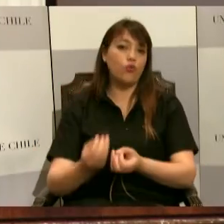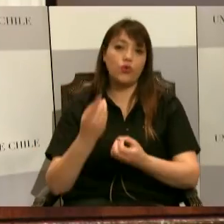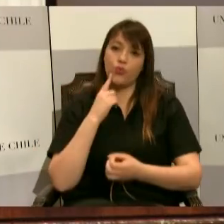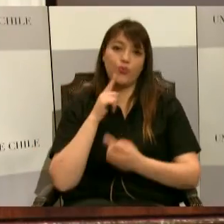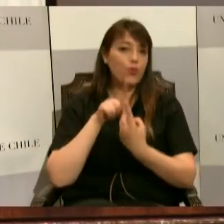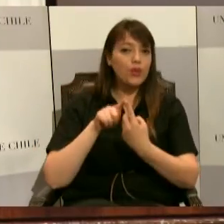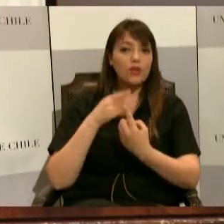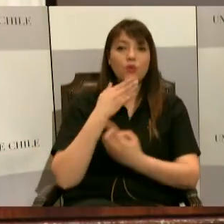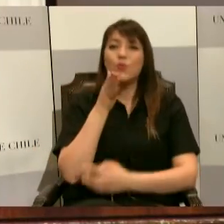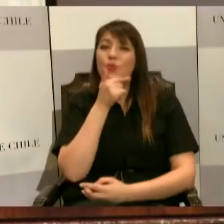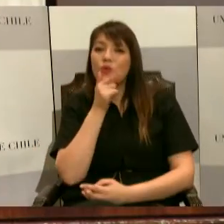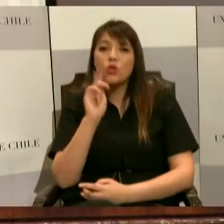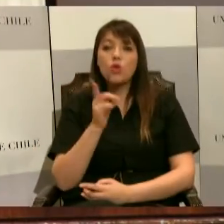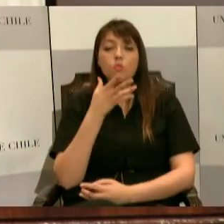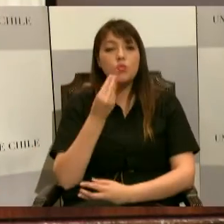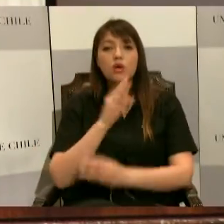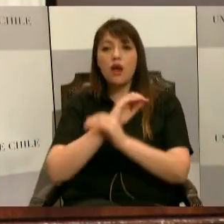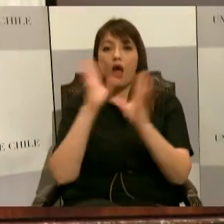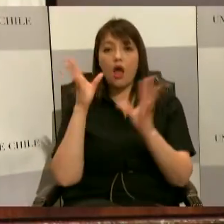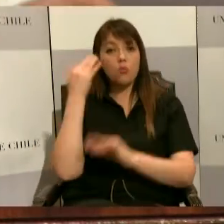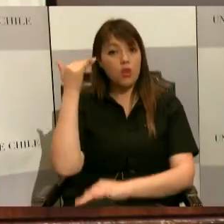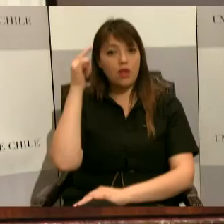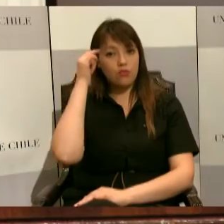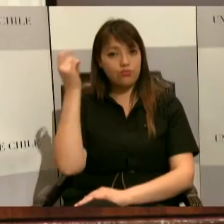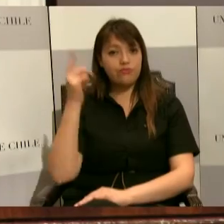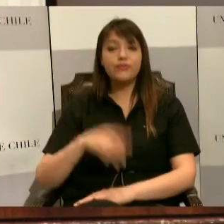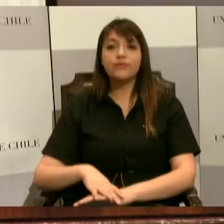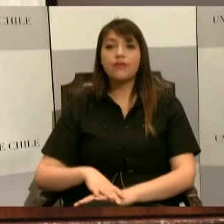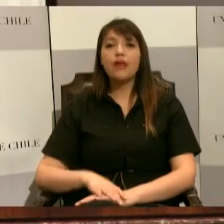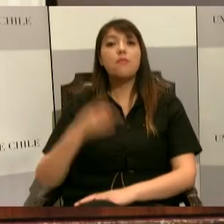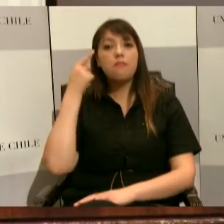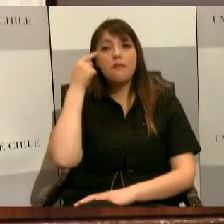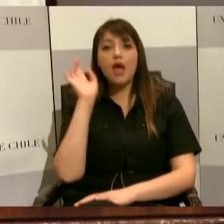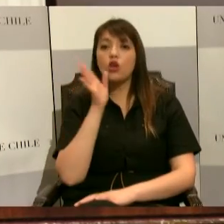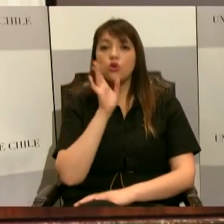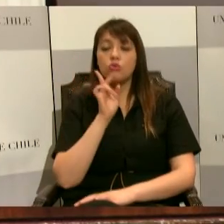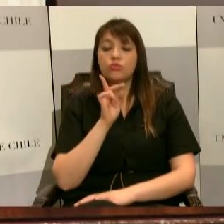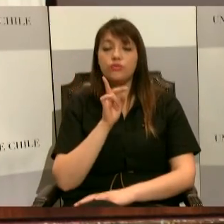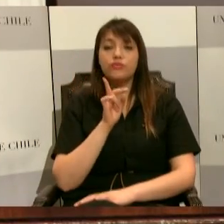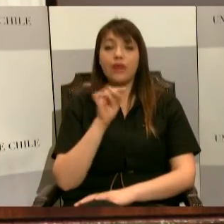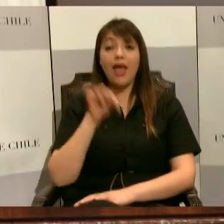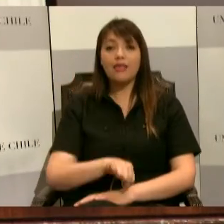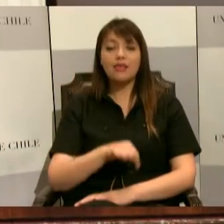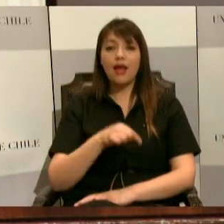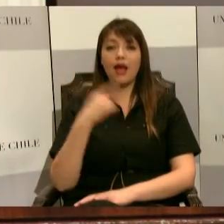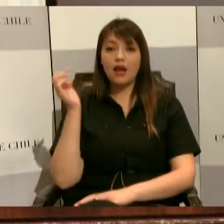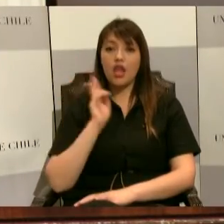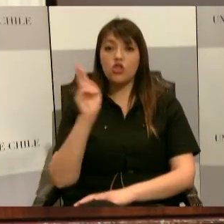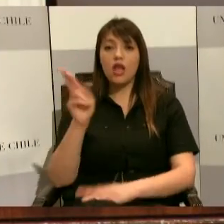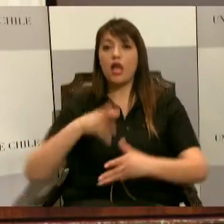cuestionamiento y, por favor, que quede muy, muy claro. Pero, sin perjuicio de lo anterior, esta rectoría ha